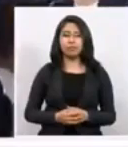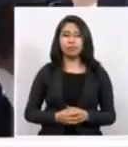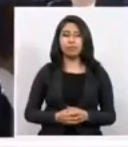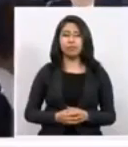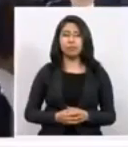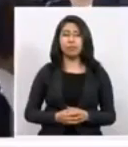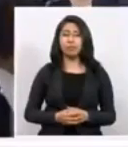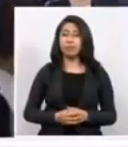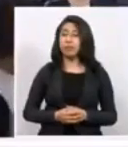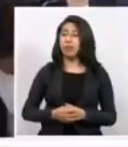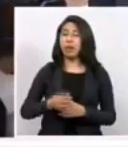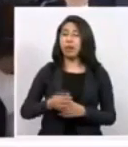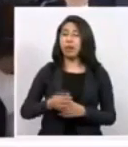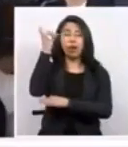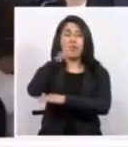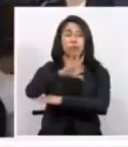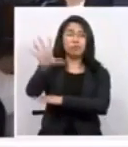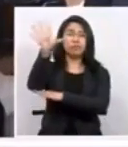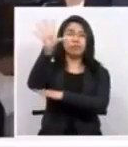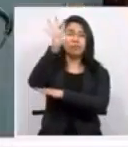Querido pueblo de Bolivia,